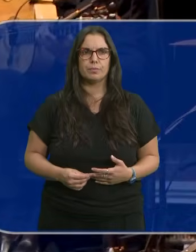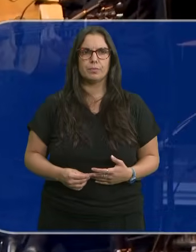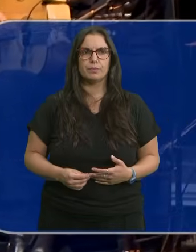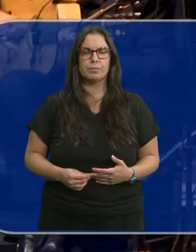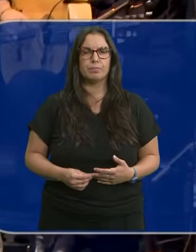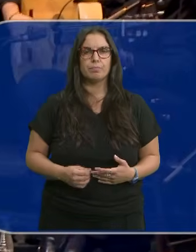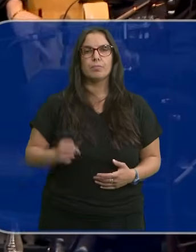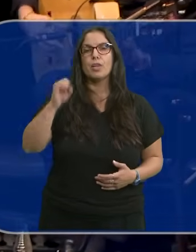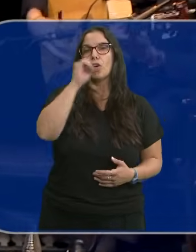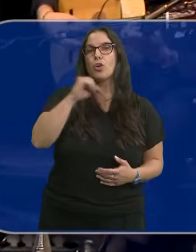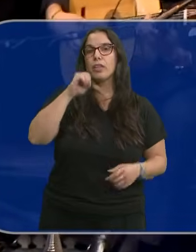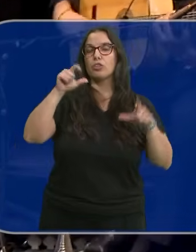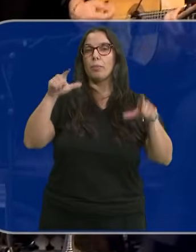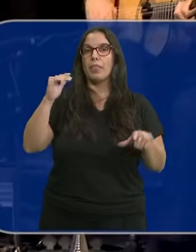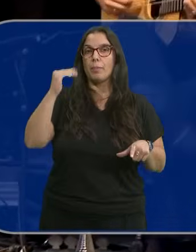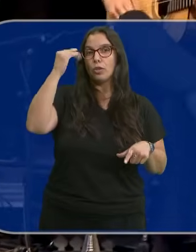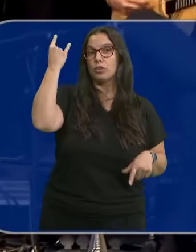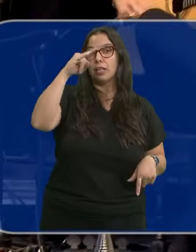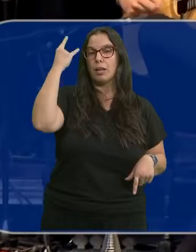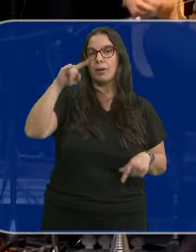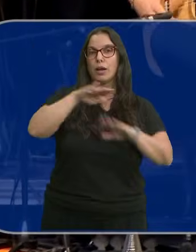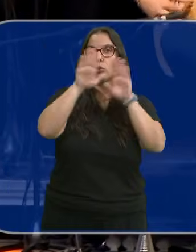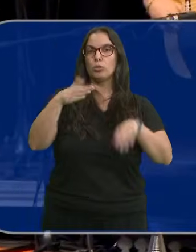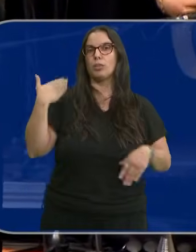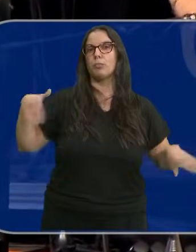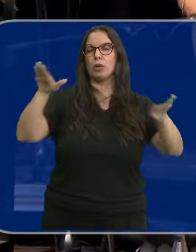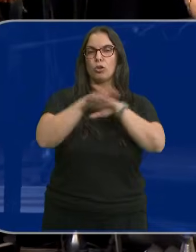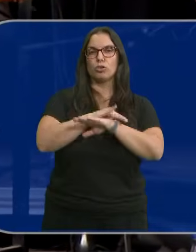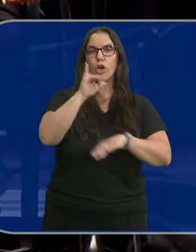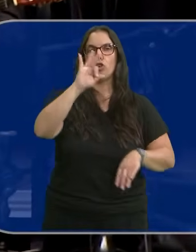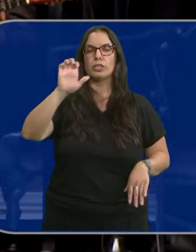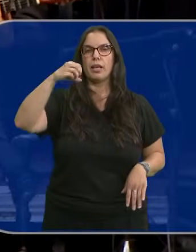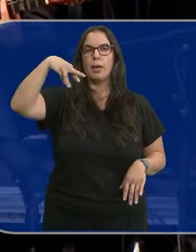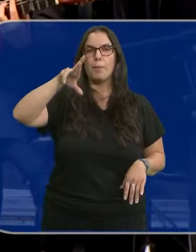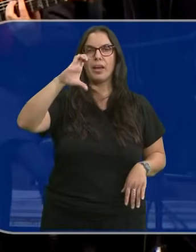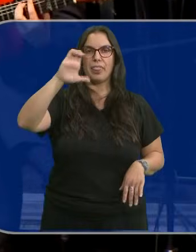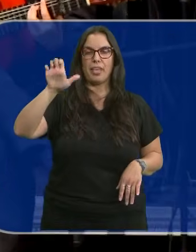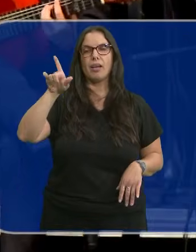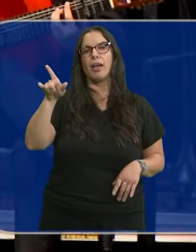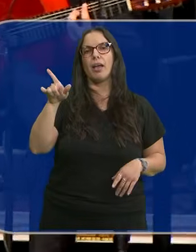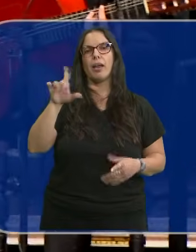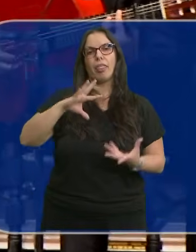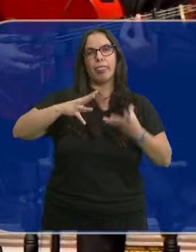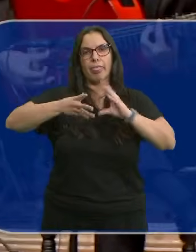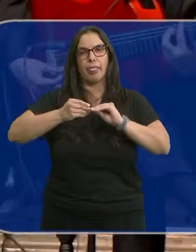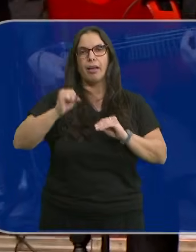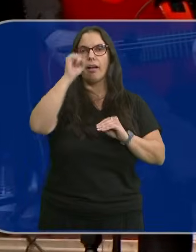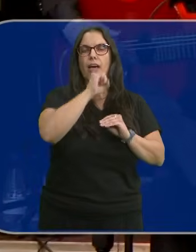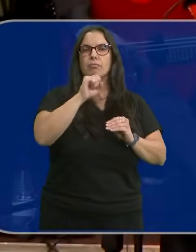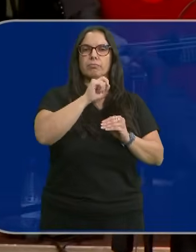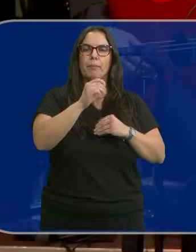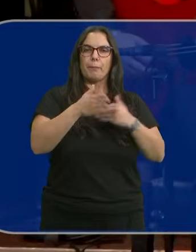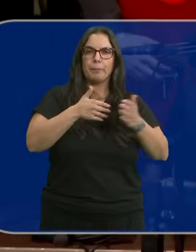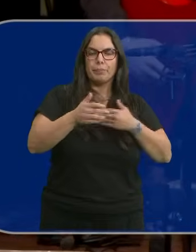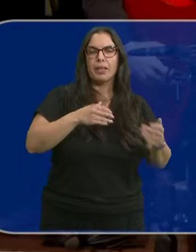Broche de oro a los conciertos de la Plaza Mayor de Salamanca con la actuación anoche de José Mercé. El cantaor jerezano versionó el cancionero del compositor